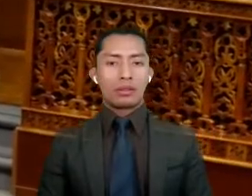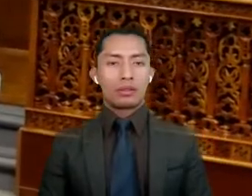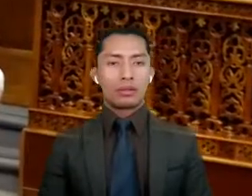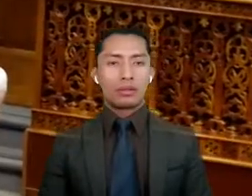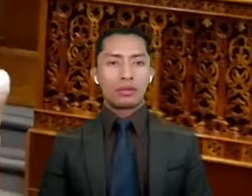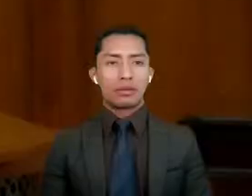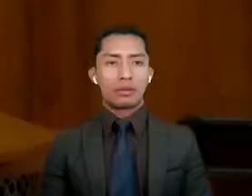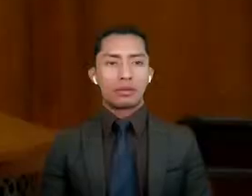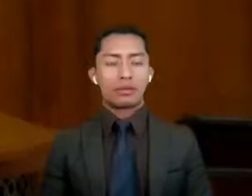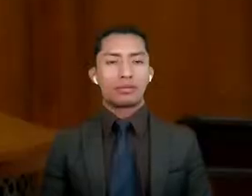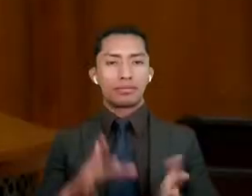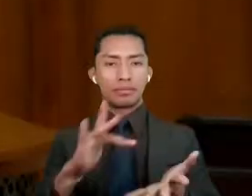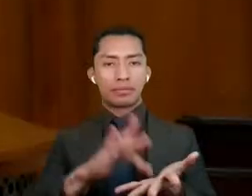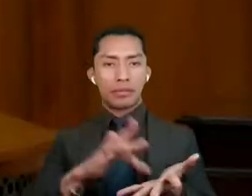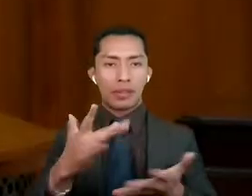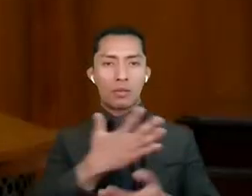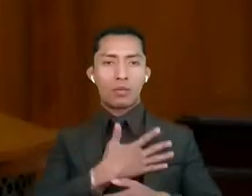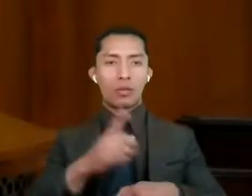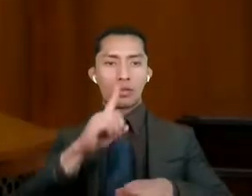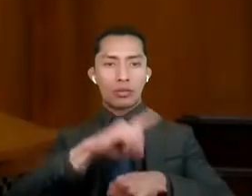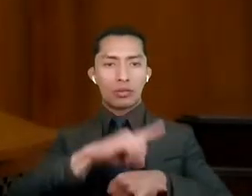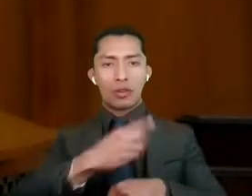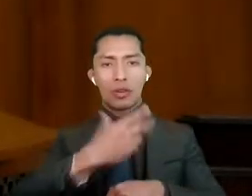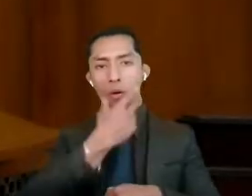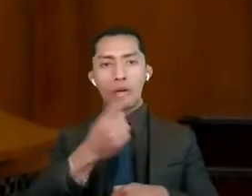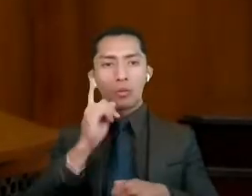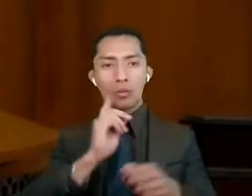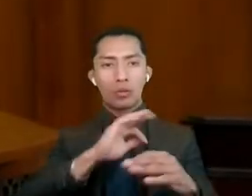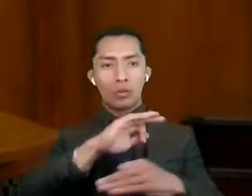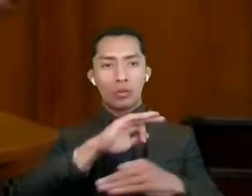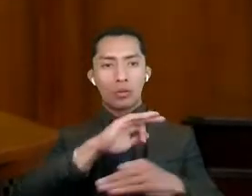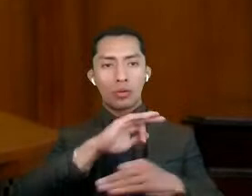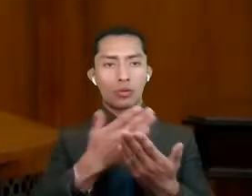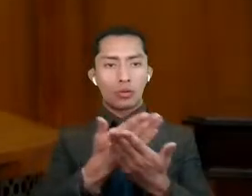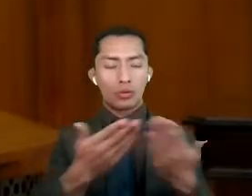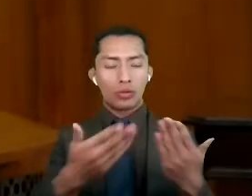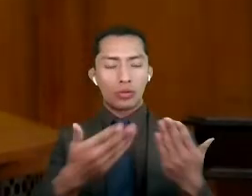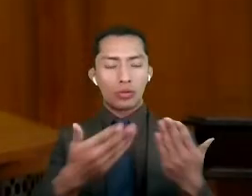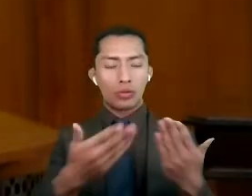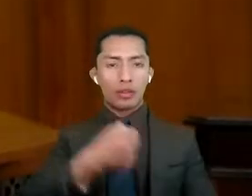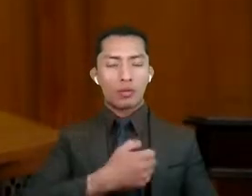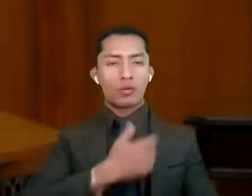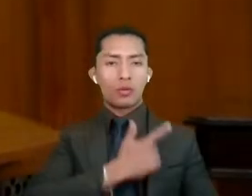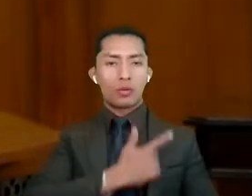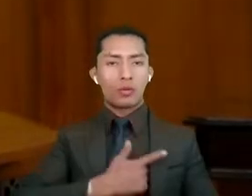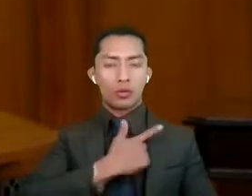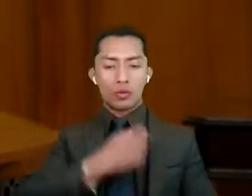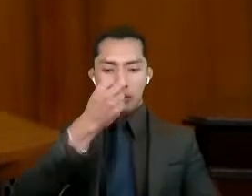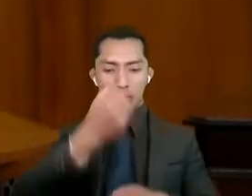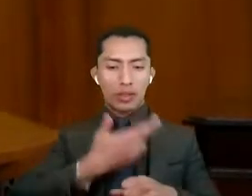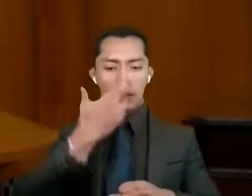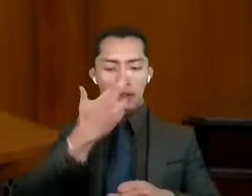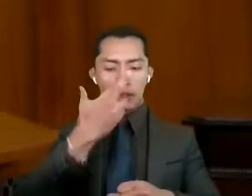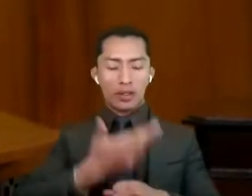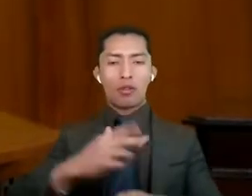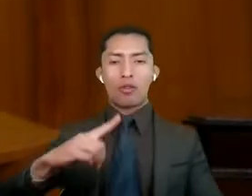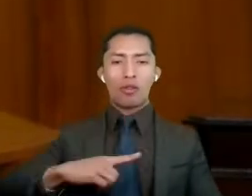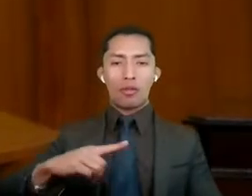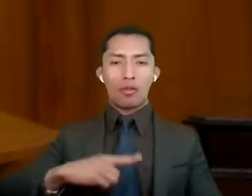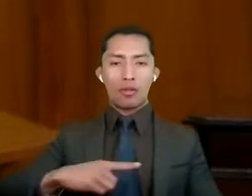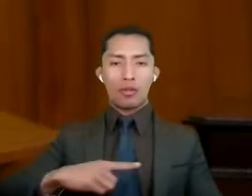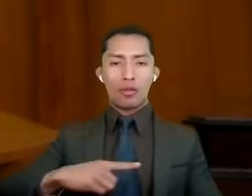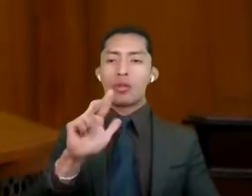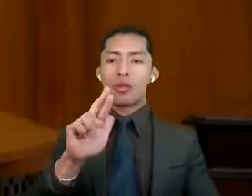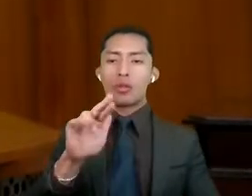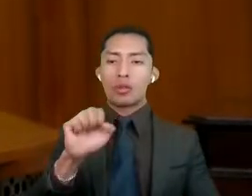Muchas gracias, muy buenos días a todas y a todos ustedes. Saludo con mucho gusto al Secretario General de Gobierno, Luis Felipe Puente